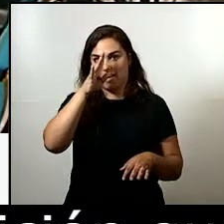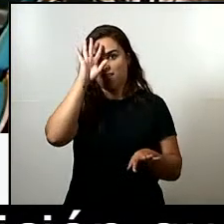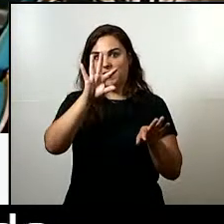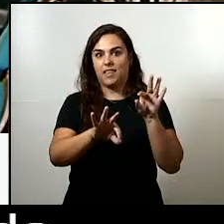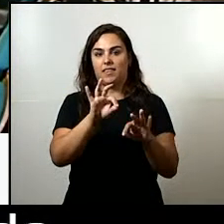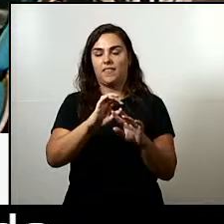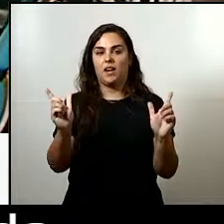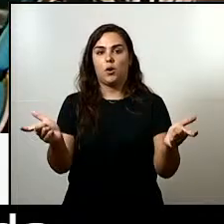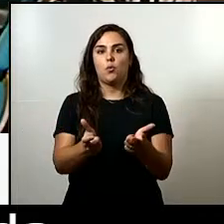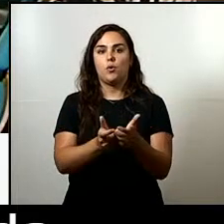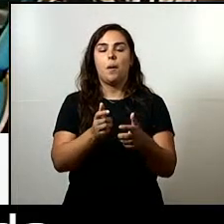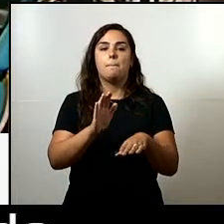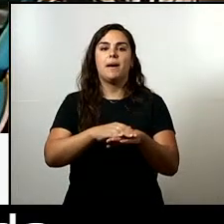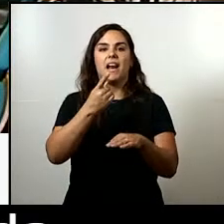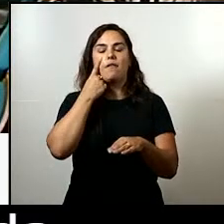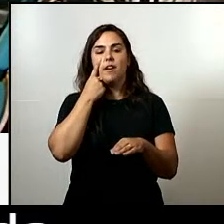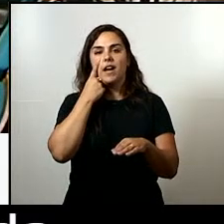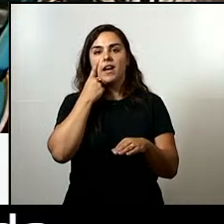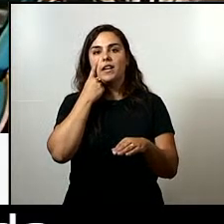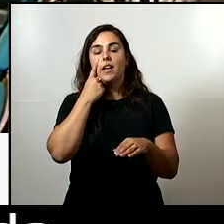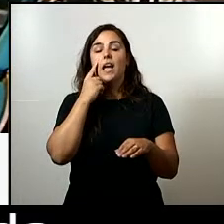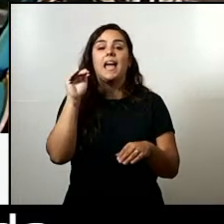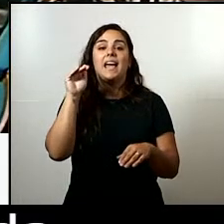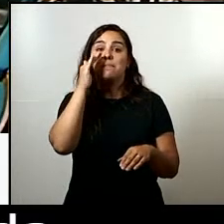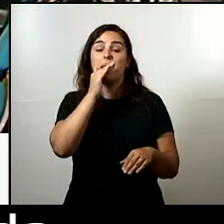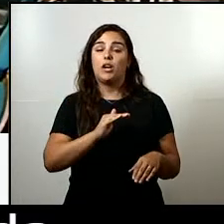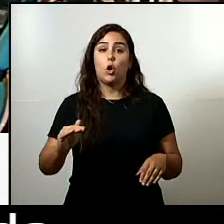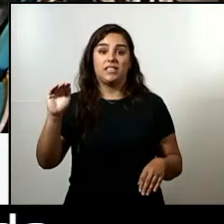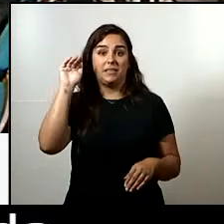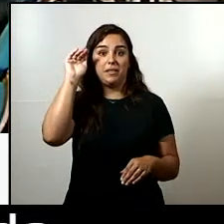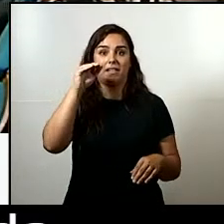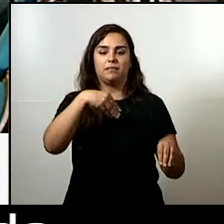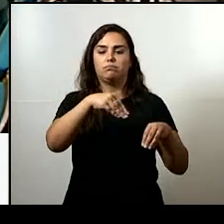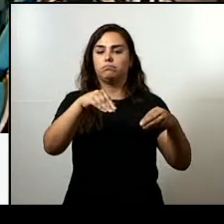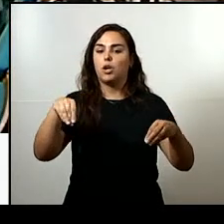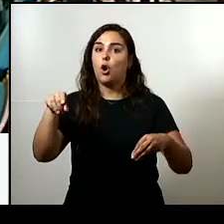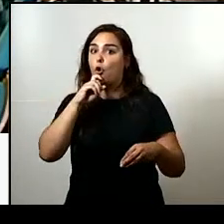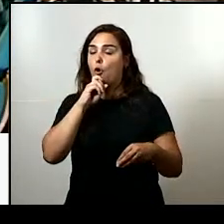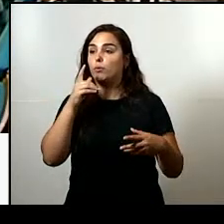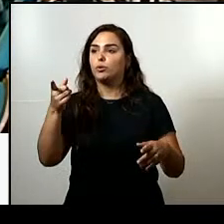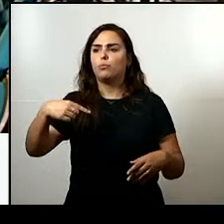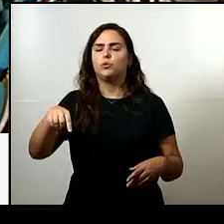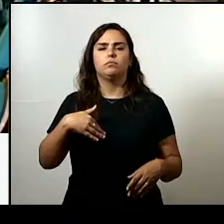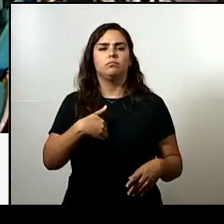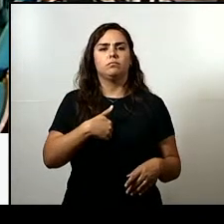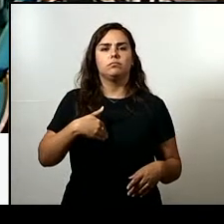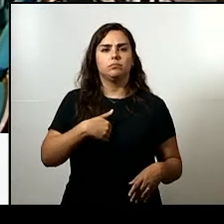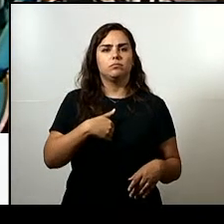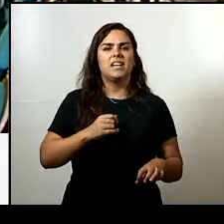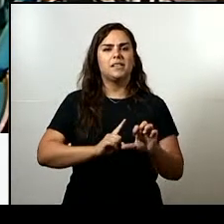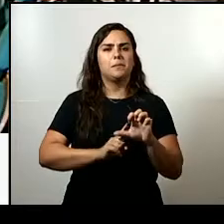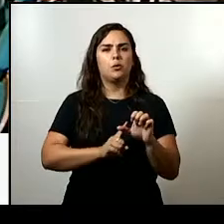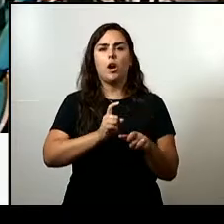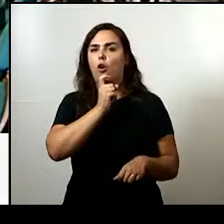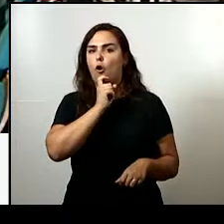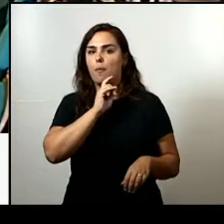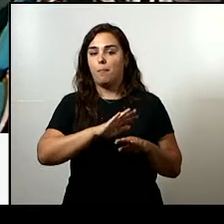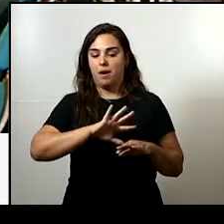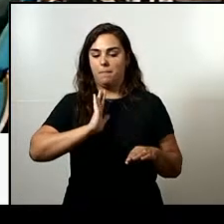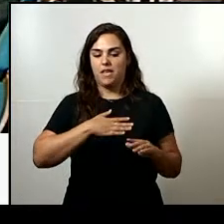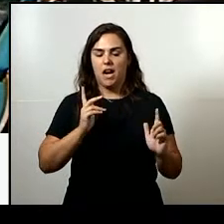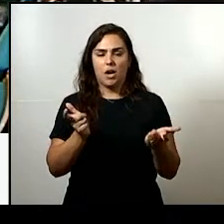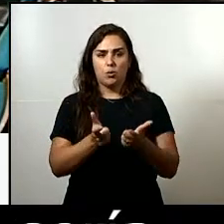reunión que va a haber para ver cómo se reparten los menores inmigrantes. Entonces, la primera pregunta sería, ¿qué postura mantiene o va a mantener Extremadura mañana en esa